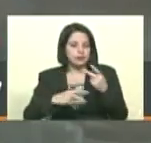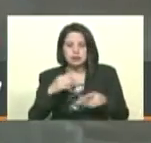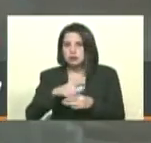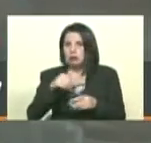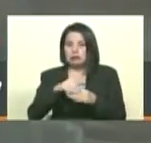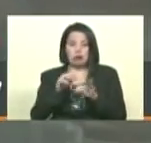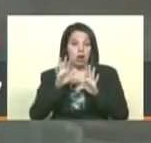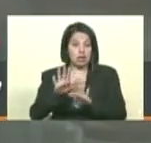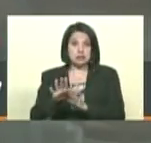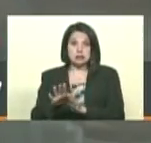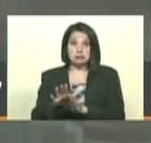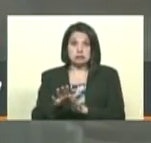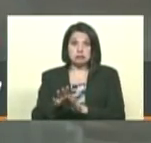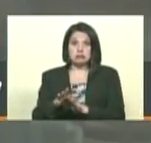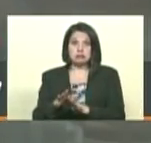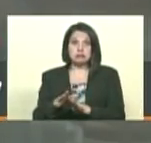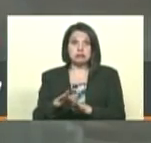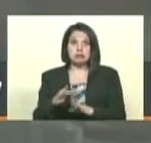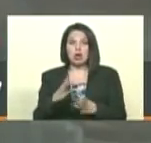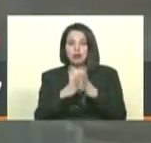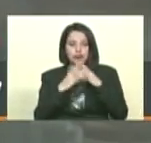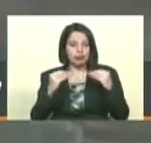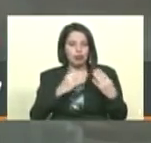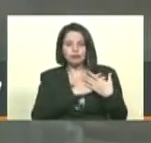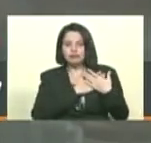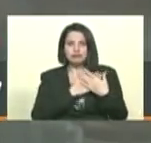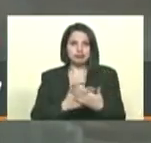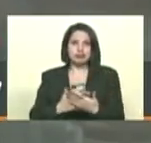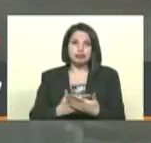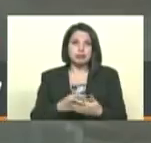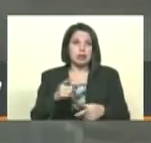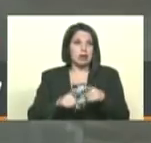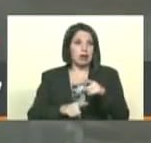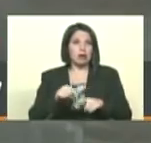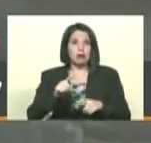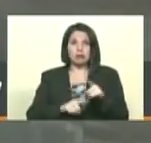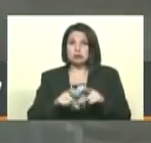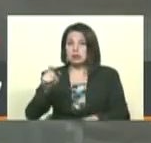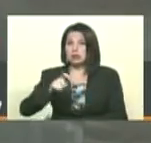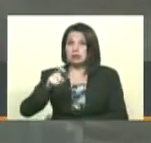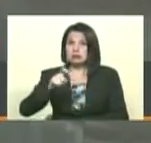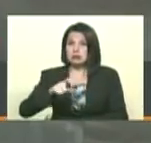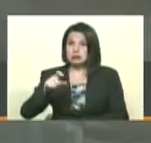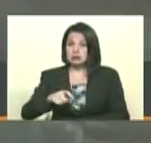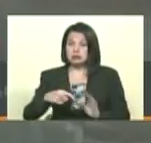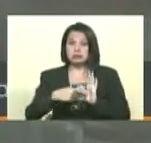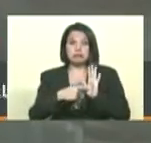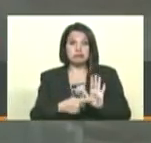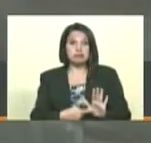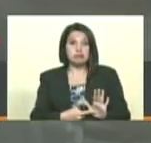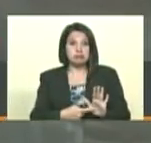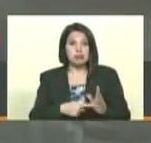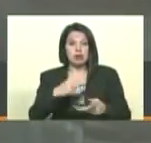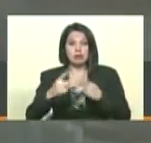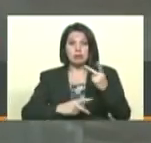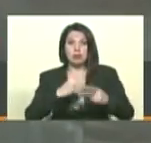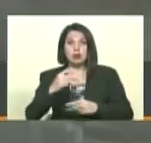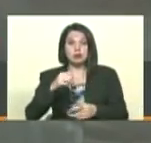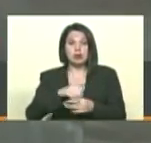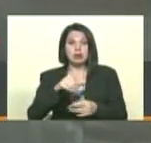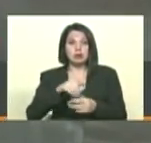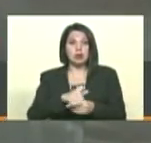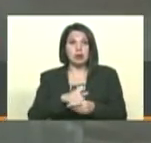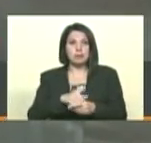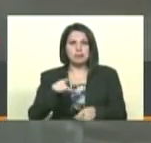electorales garantizados por todas las condiciones que hemos dado y que estamos dando para este proceso electoral.